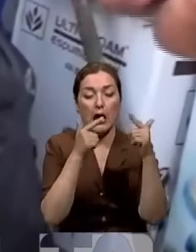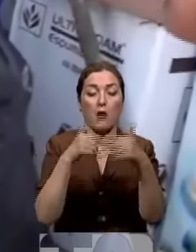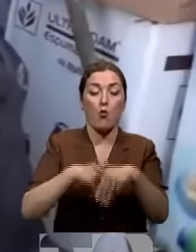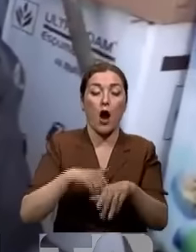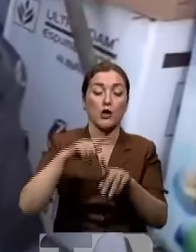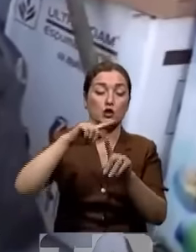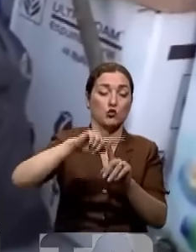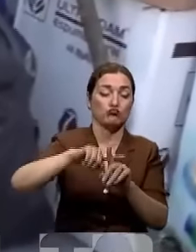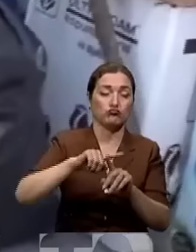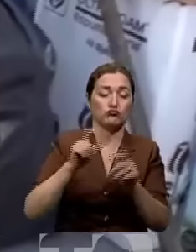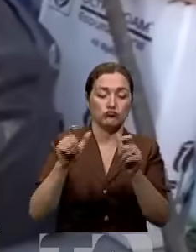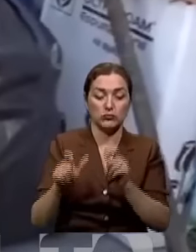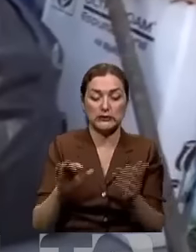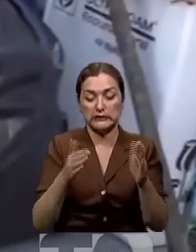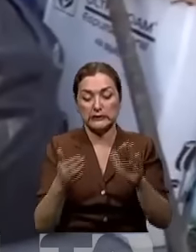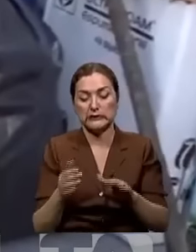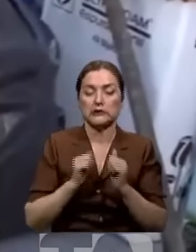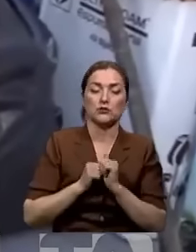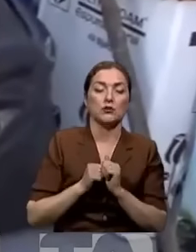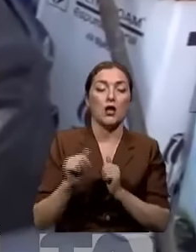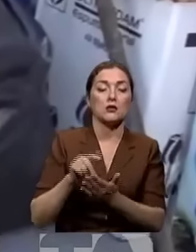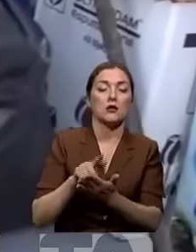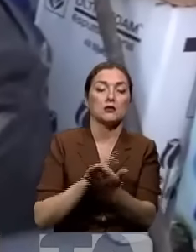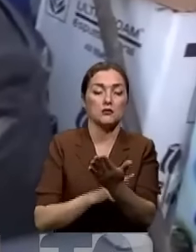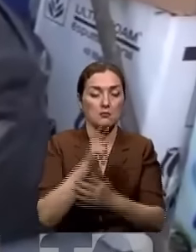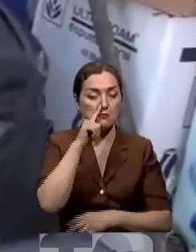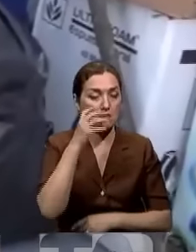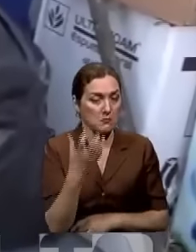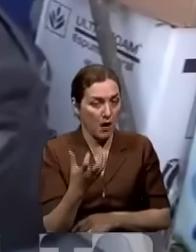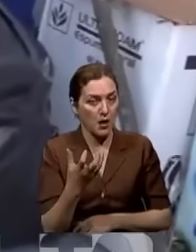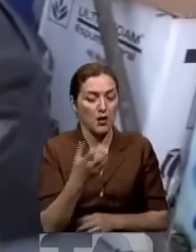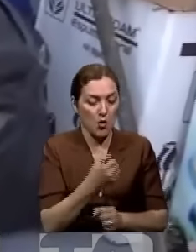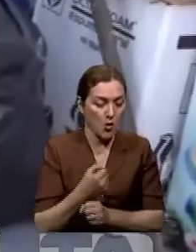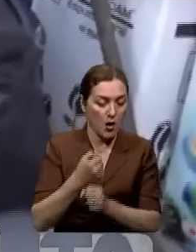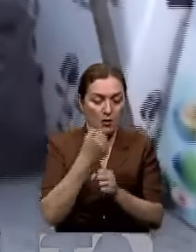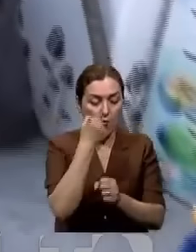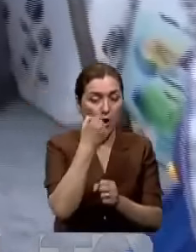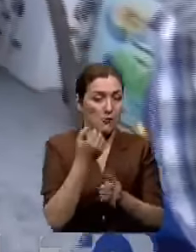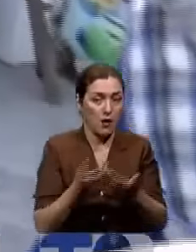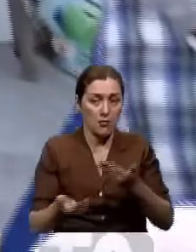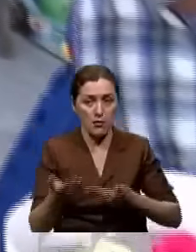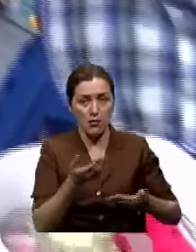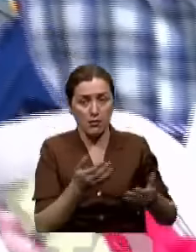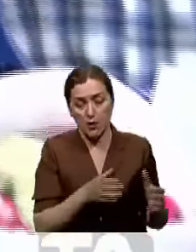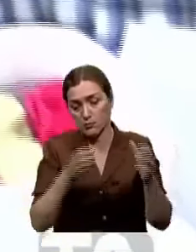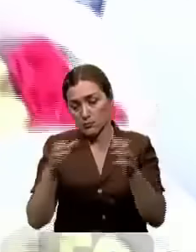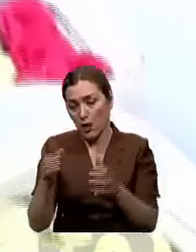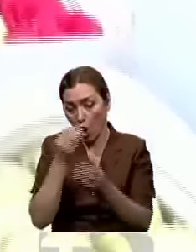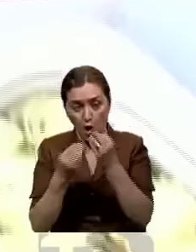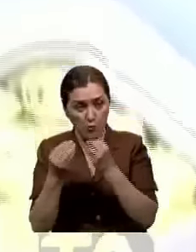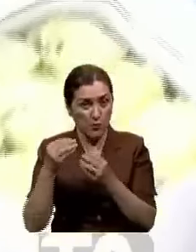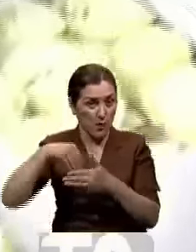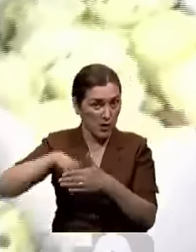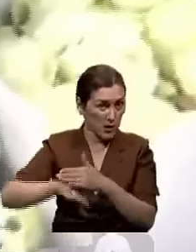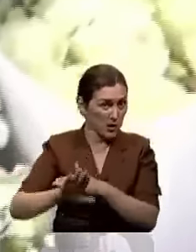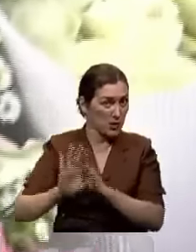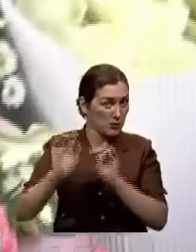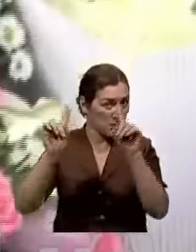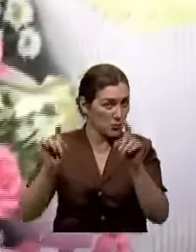muertos. En torno a las tradiciones, todavía se conservan la guagua de pan, la colada morada, se comparte, se trae comida también a los